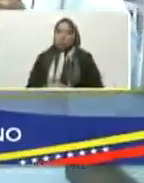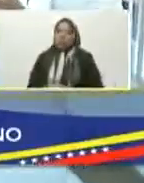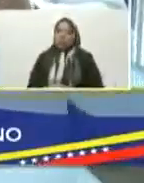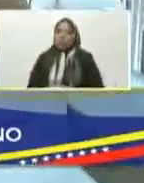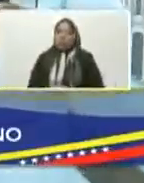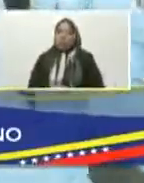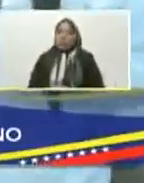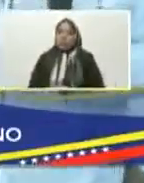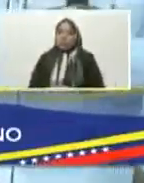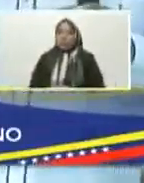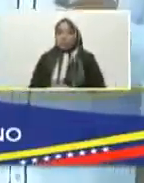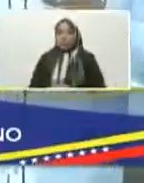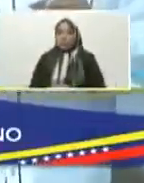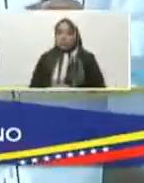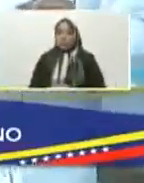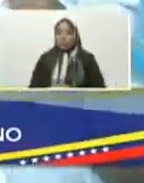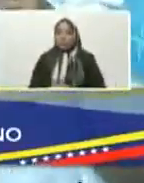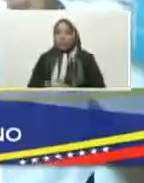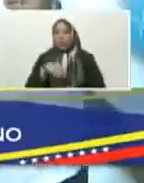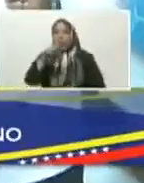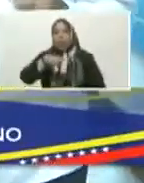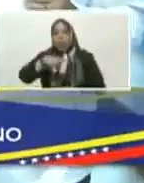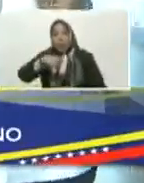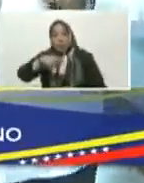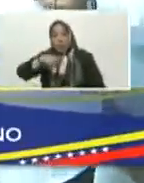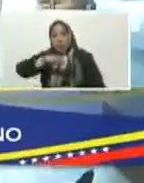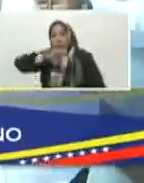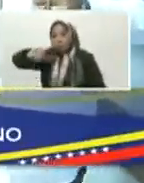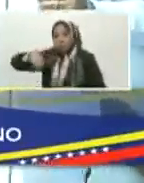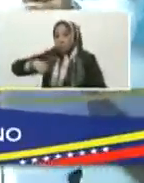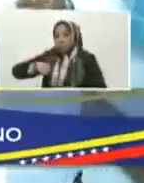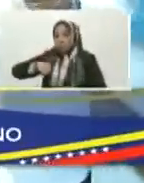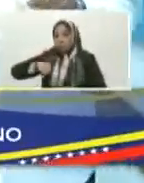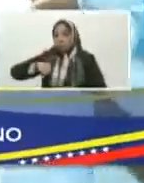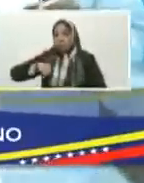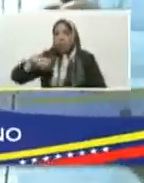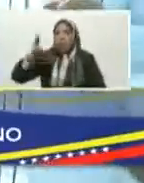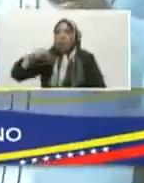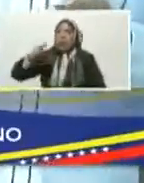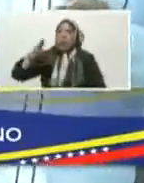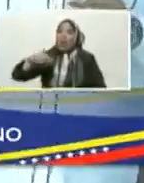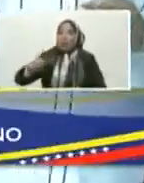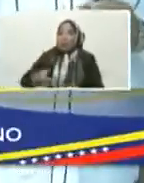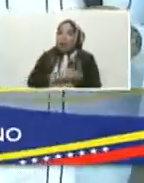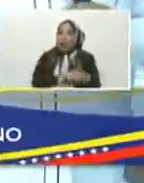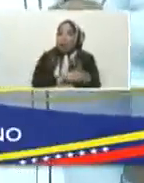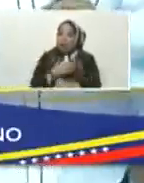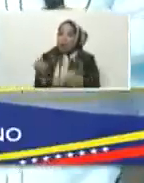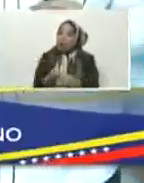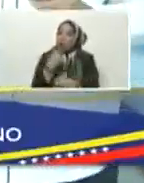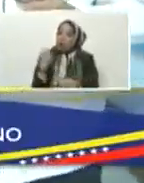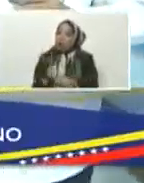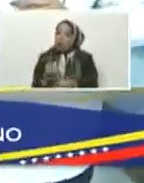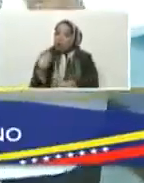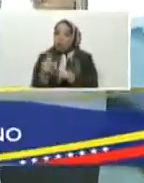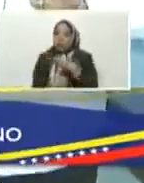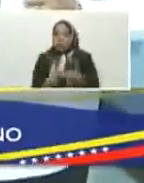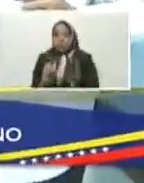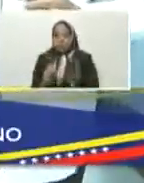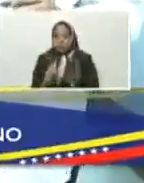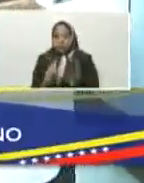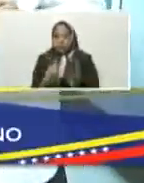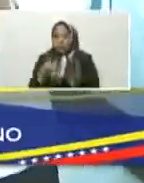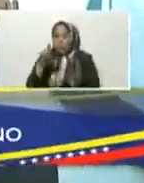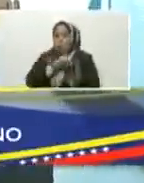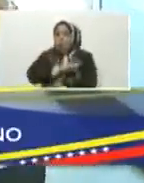bueno. Usted, aquí de verdad que nosotros no tenemos ninguna otra alternativa sino hacer lo que usted nos está